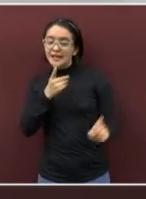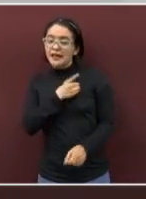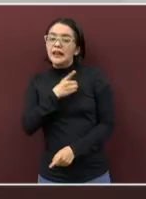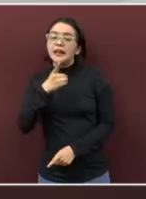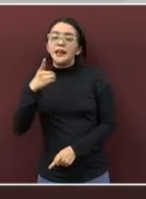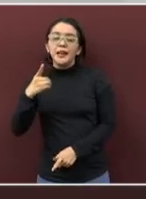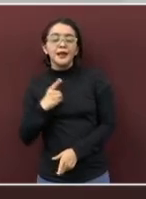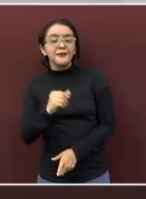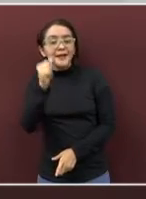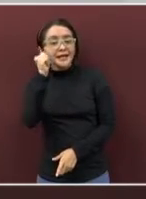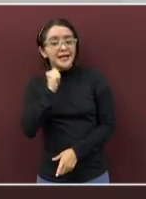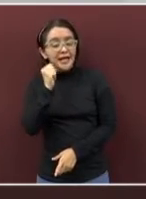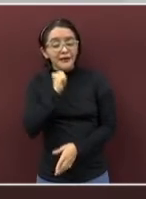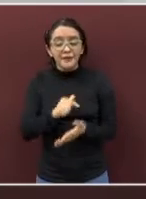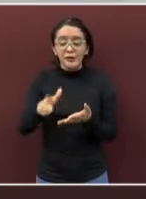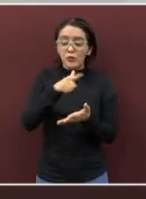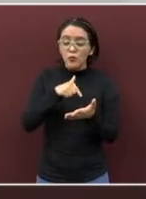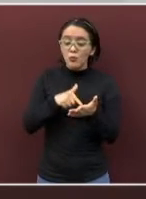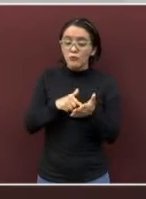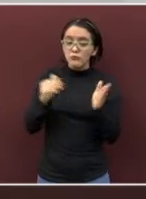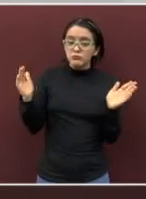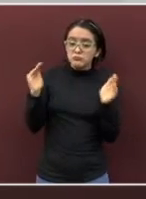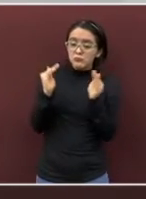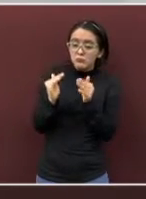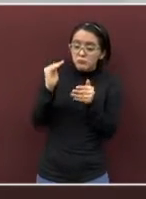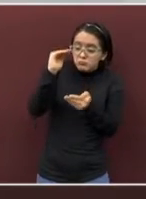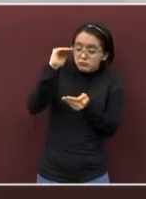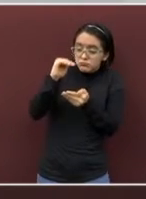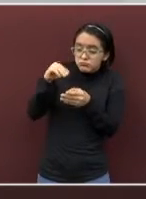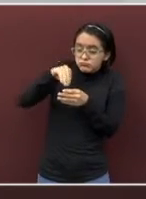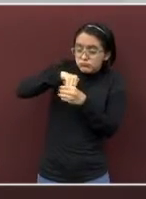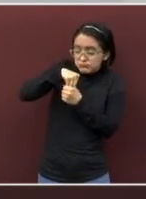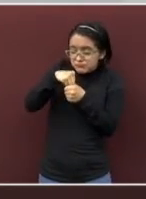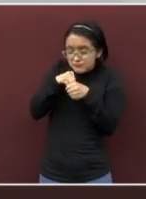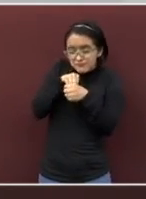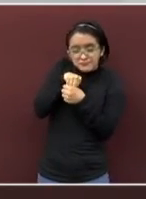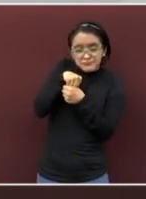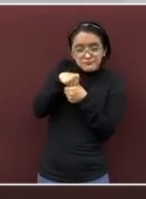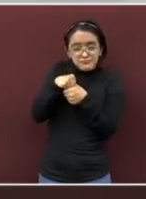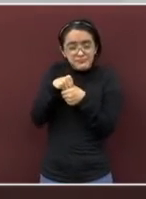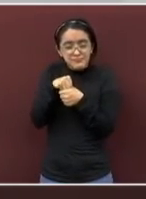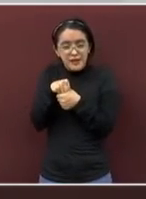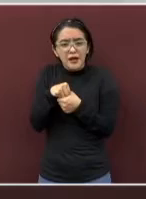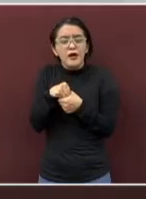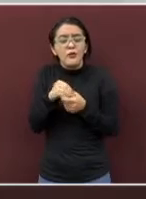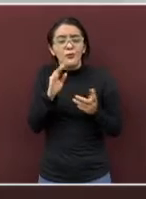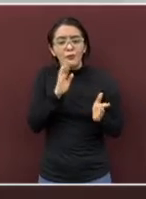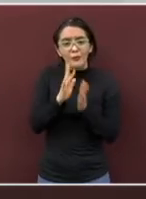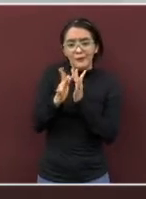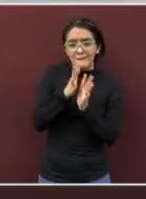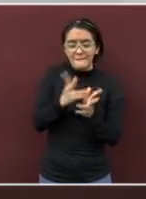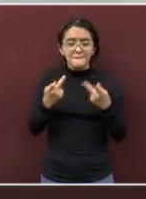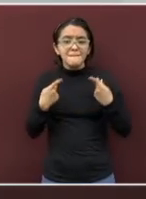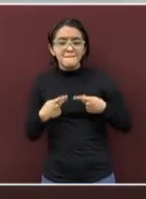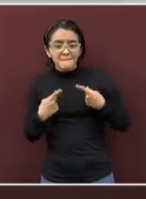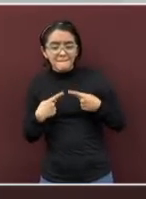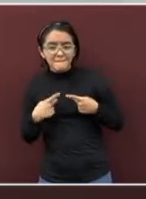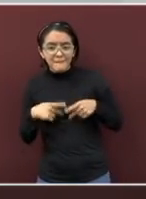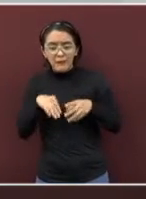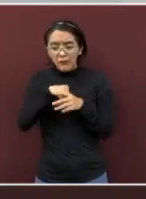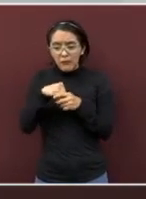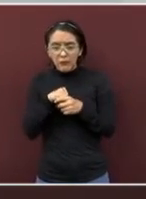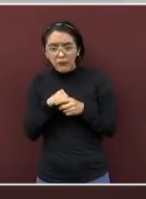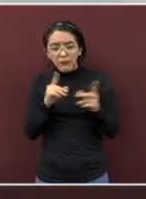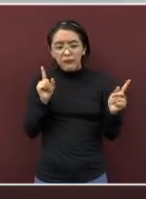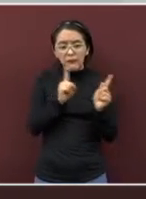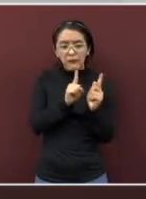todo en espacios cerrados en los cuales se mantiene conviviendo con un grupo de personas recordemos familia veracruzana